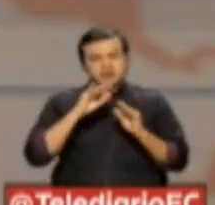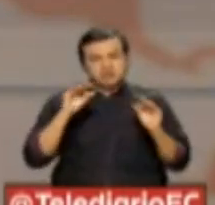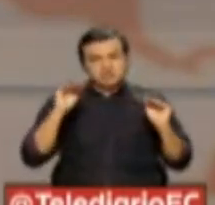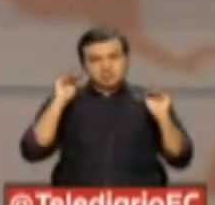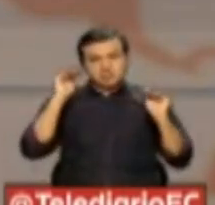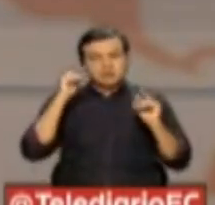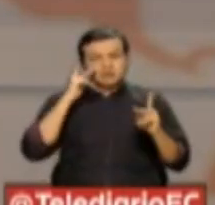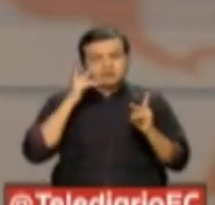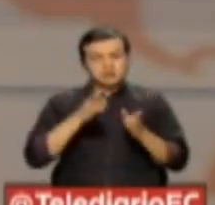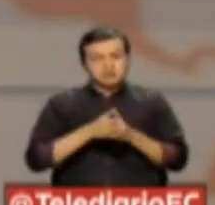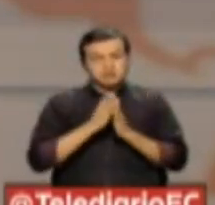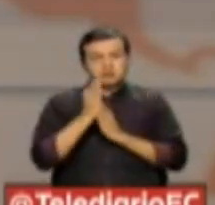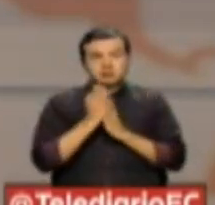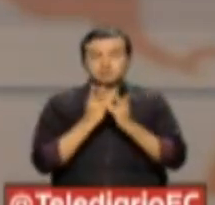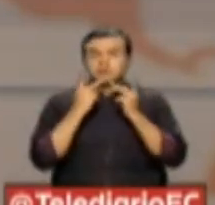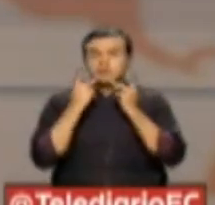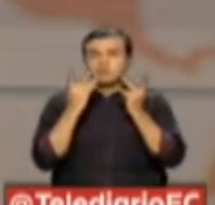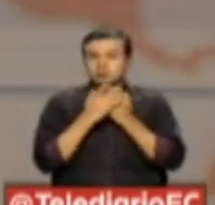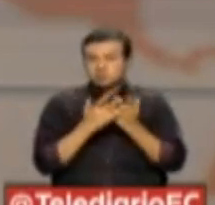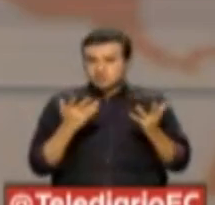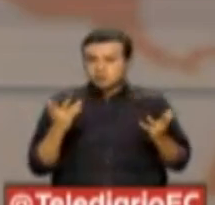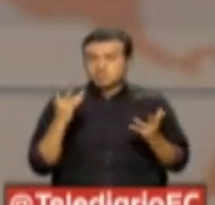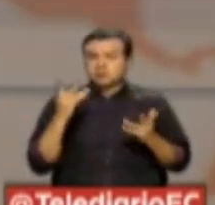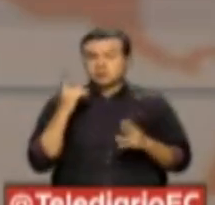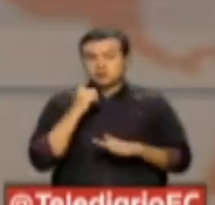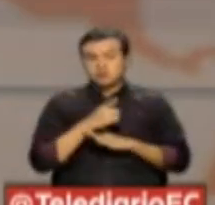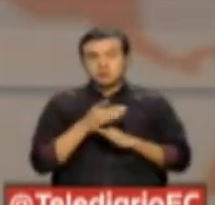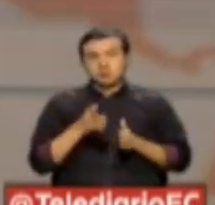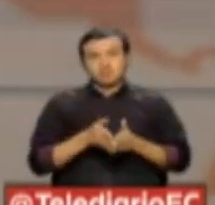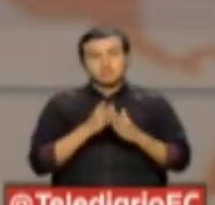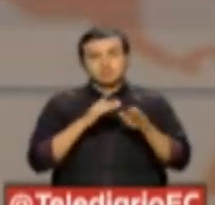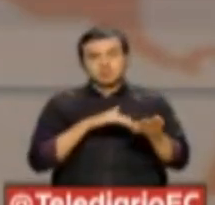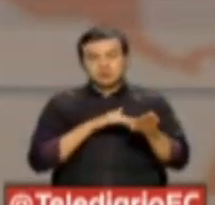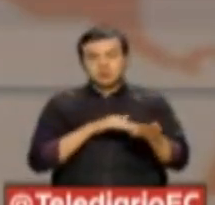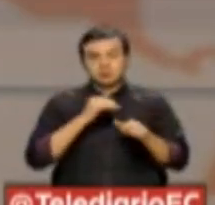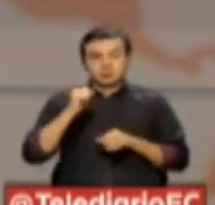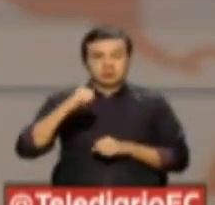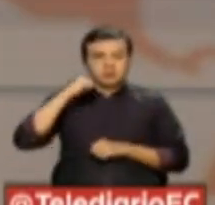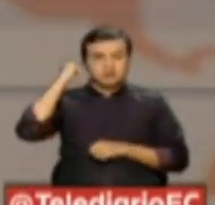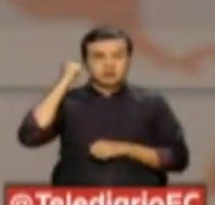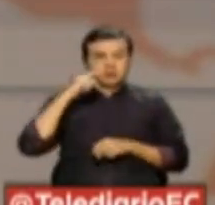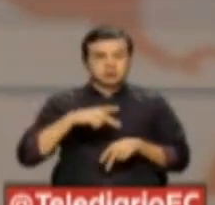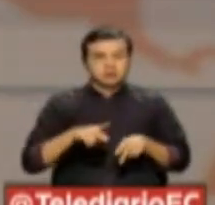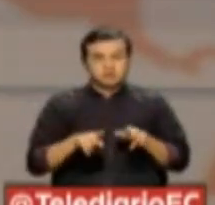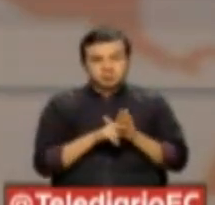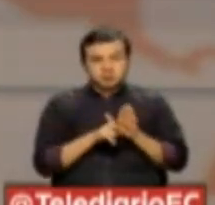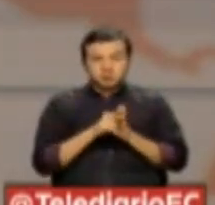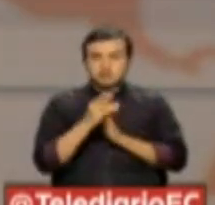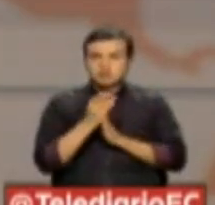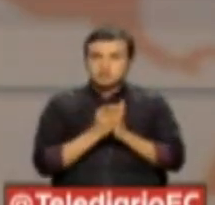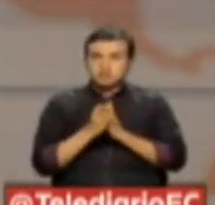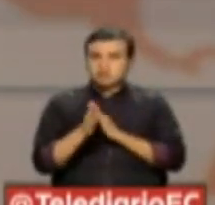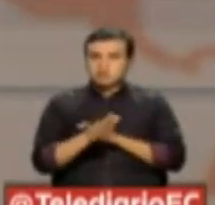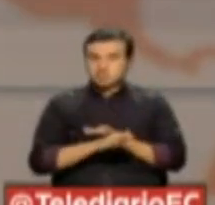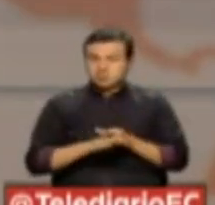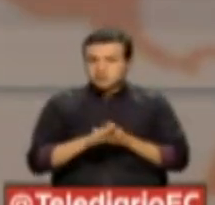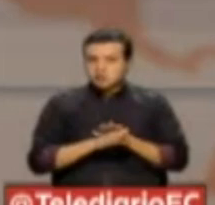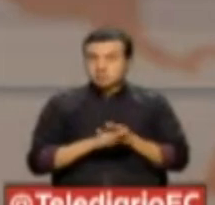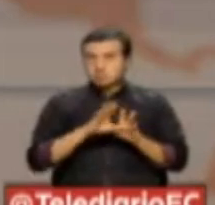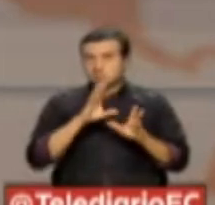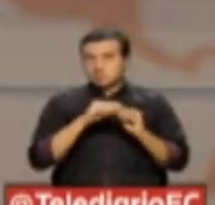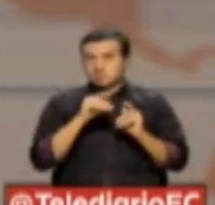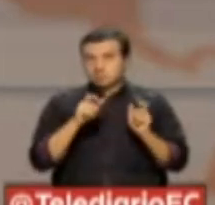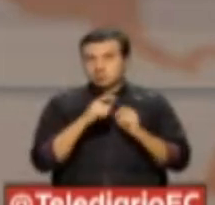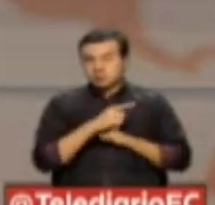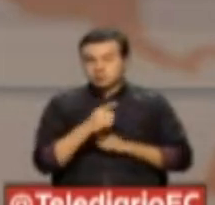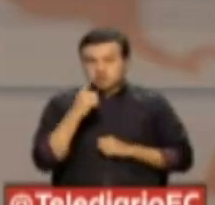exige servicios públicos garantía de derechos de vivienda de servicios básicos para toda